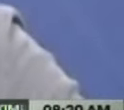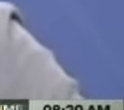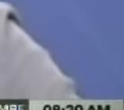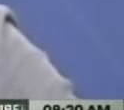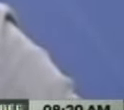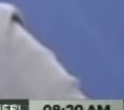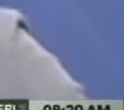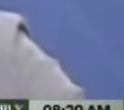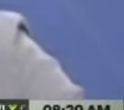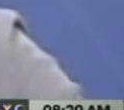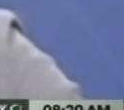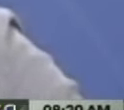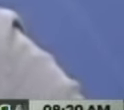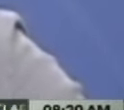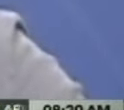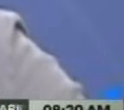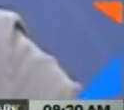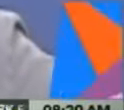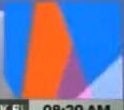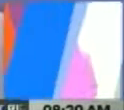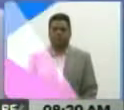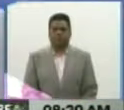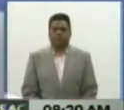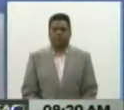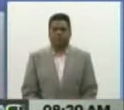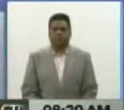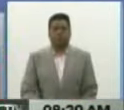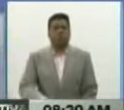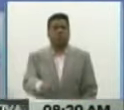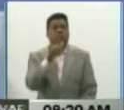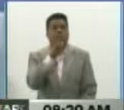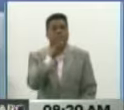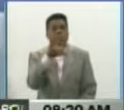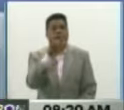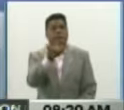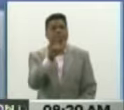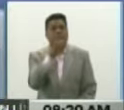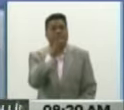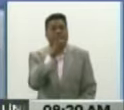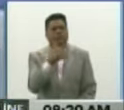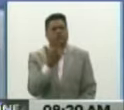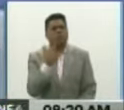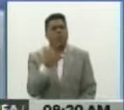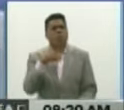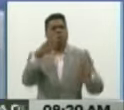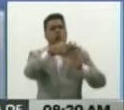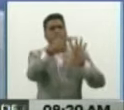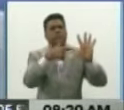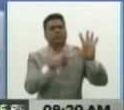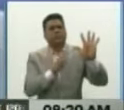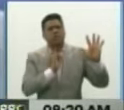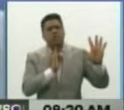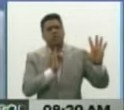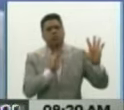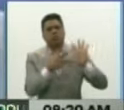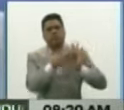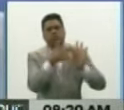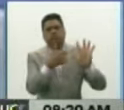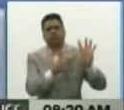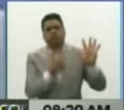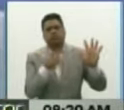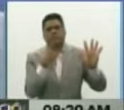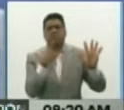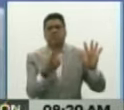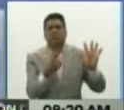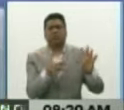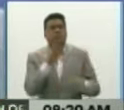Ese es el mismo personaje que lo utilizan los medios oficiales, digamos, en todos lados. Hay como cuatro o cinco de ellos que están absolutamente tarifados y que tienen, digamos, de alguna manera